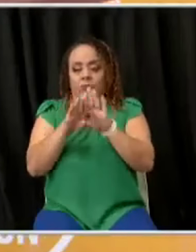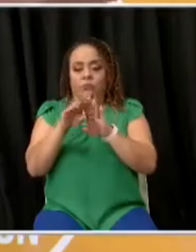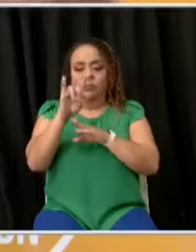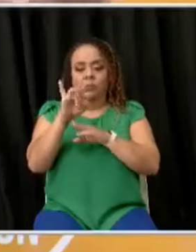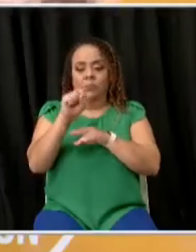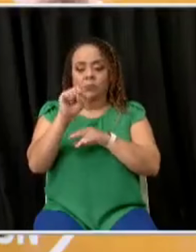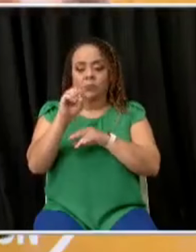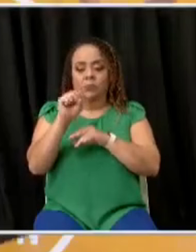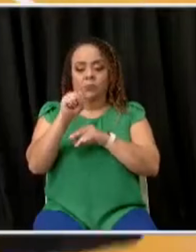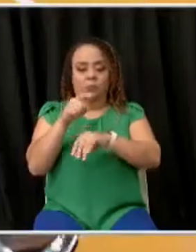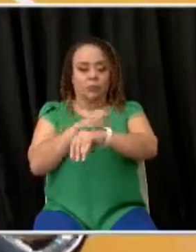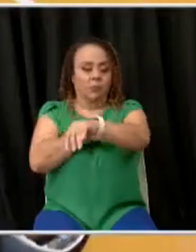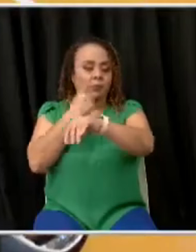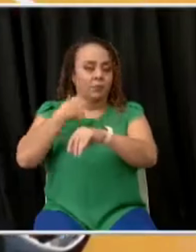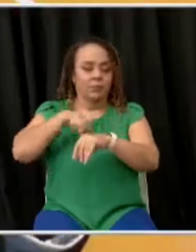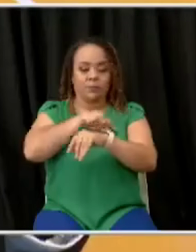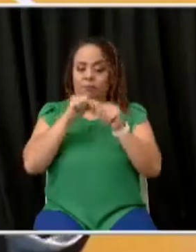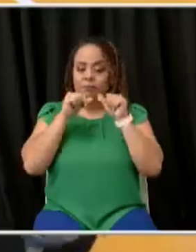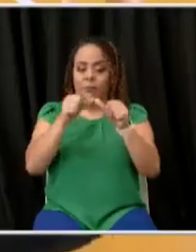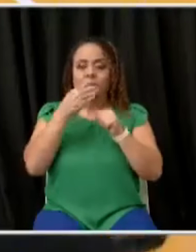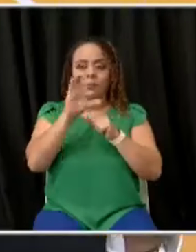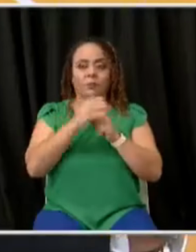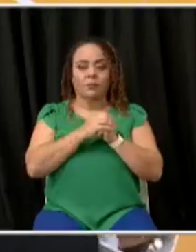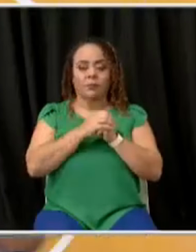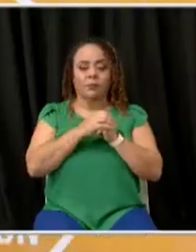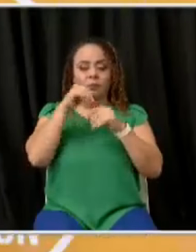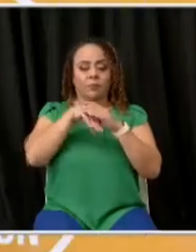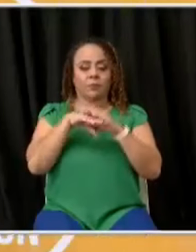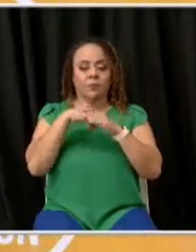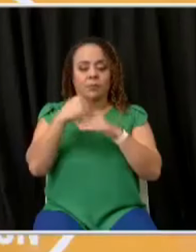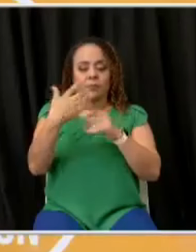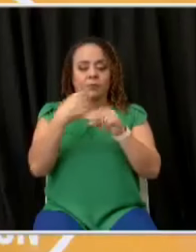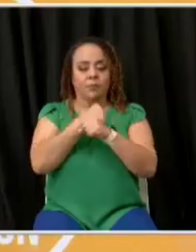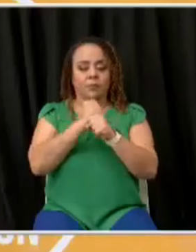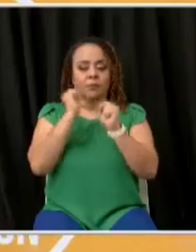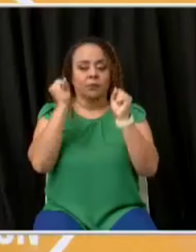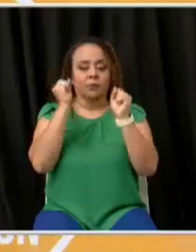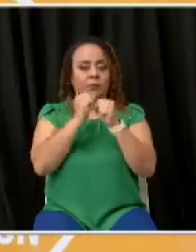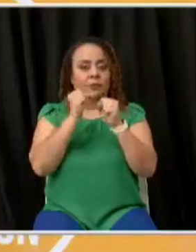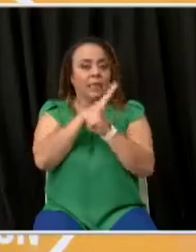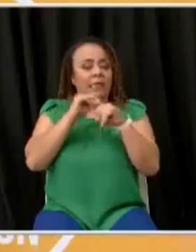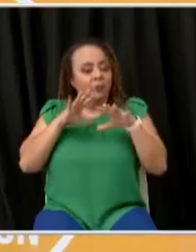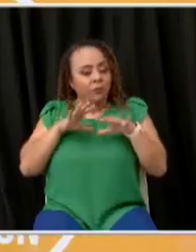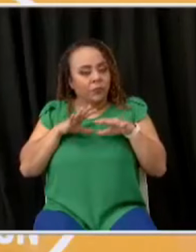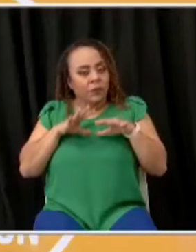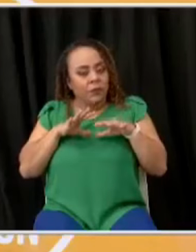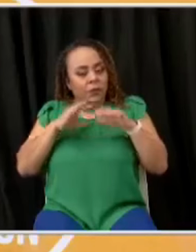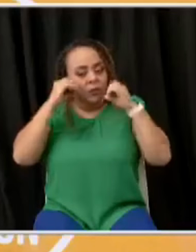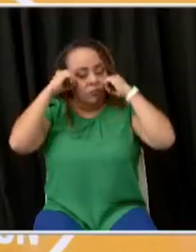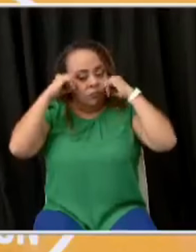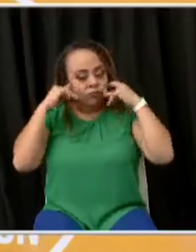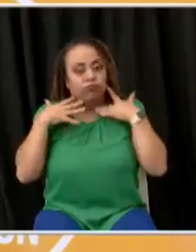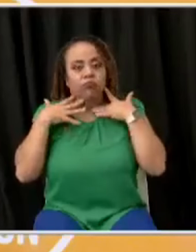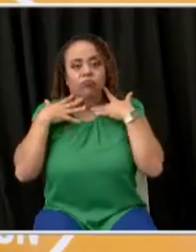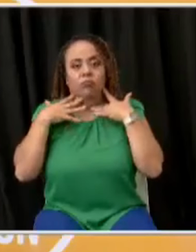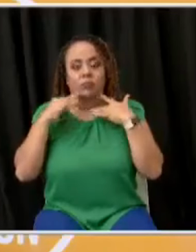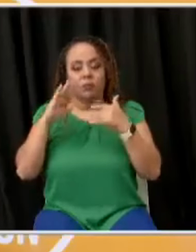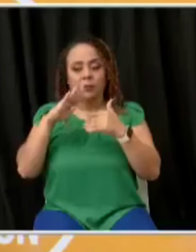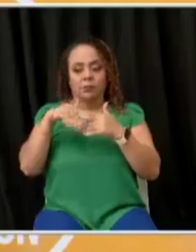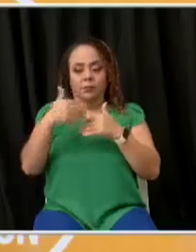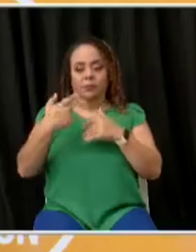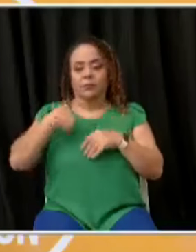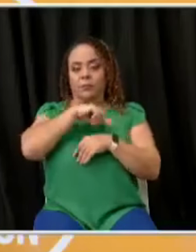que nosotros conservemos el calor interno cuando hace frío, o sudar y mandar más sangre a la piel cuando estamos